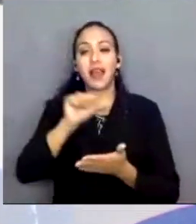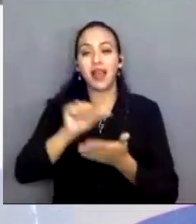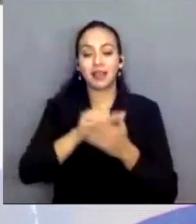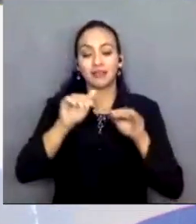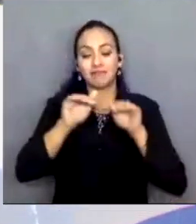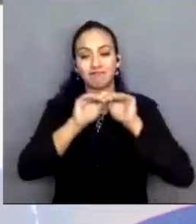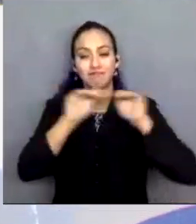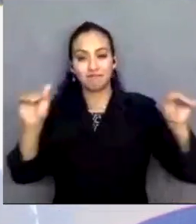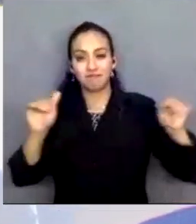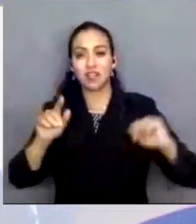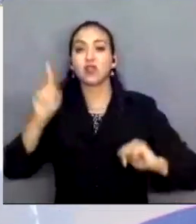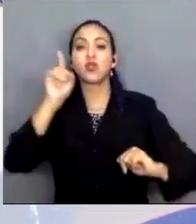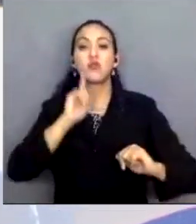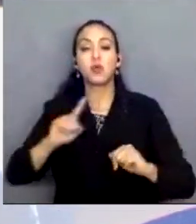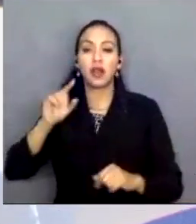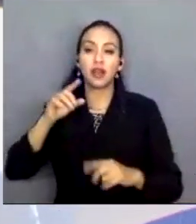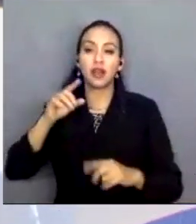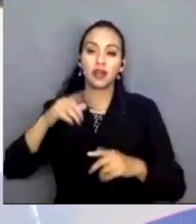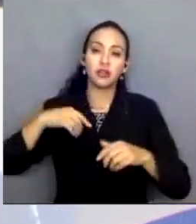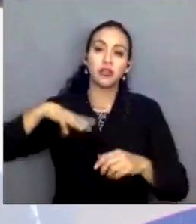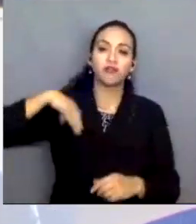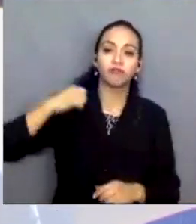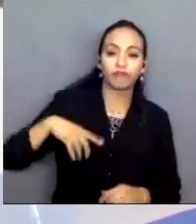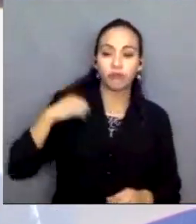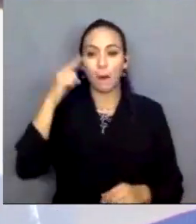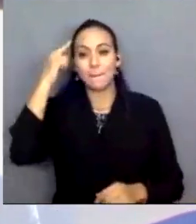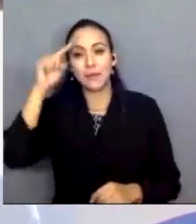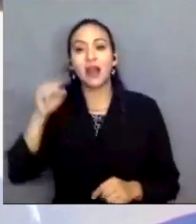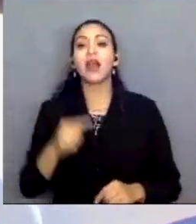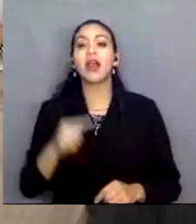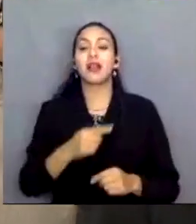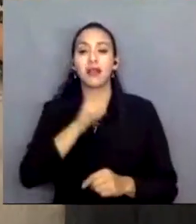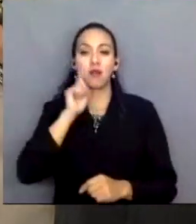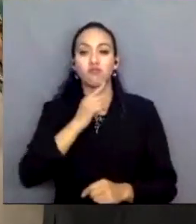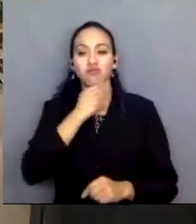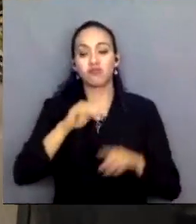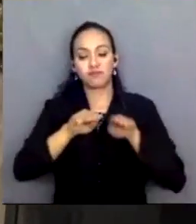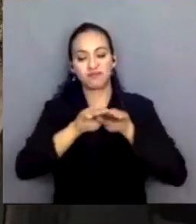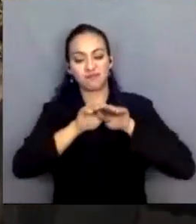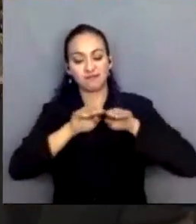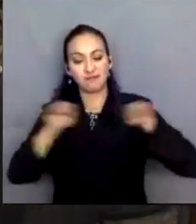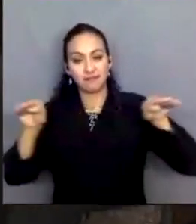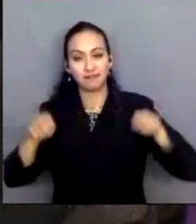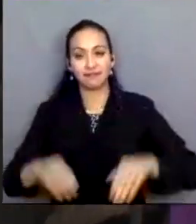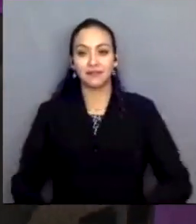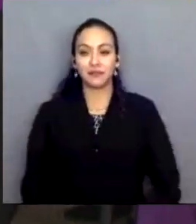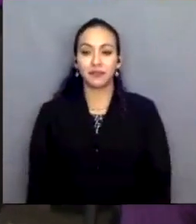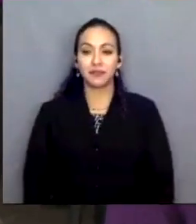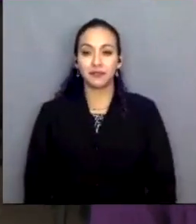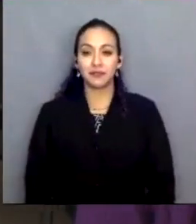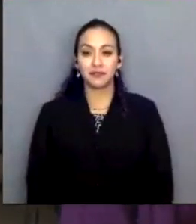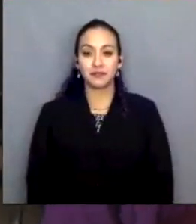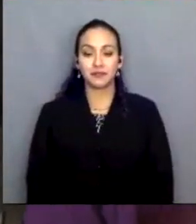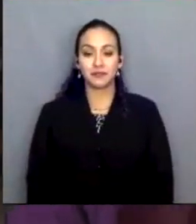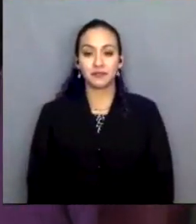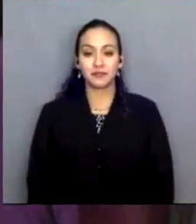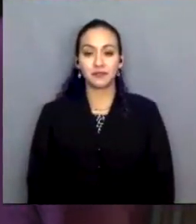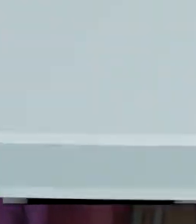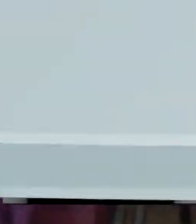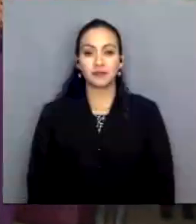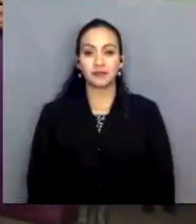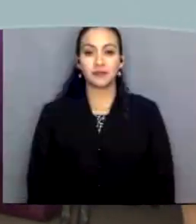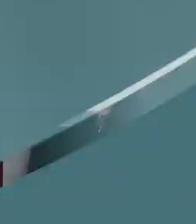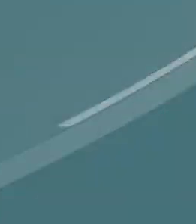Igualdad, Voces de las Mujeres por la Igualdad Sustantiva. Para el canal del Poder Judicial de la Federación, Mario López Peña.